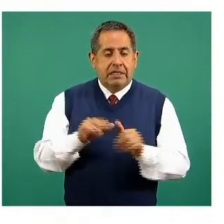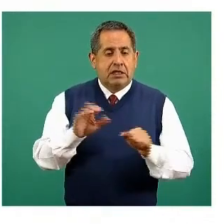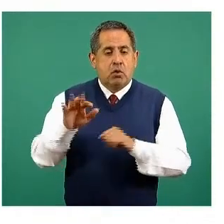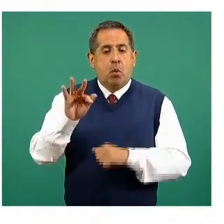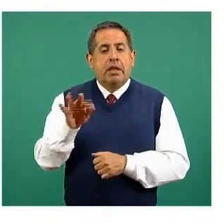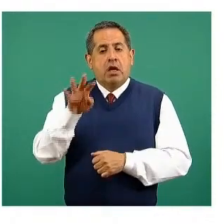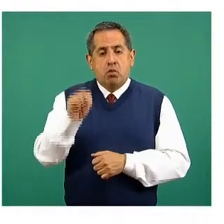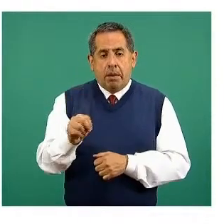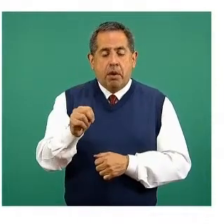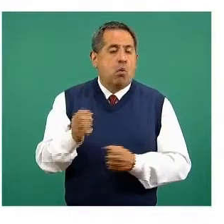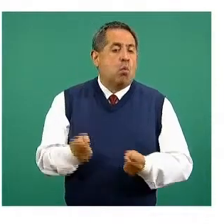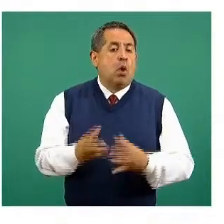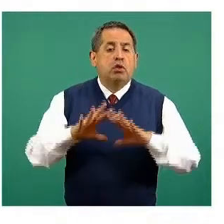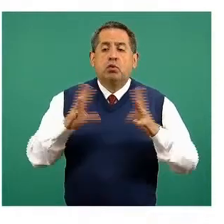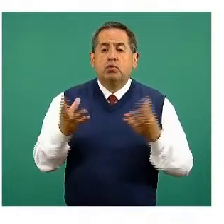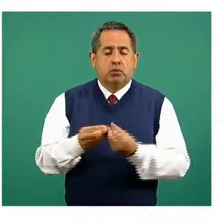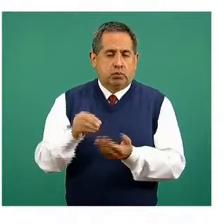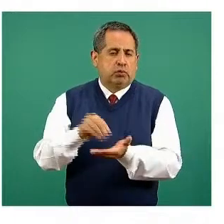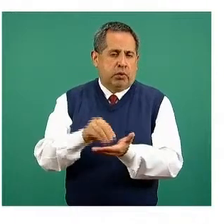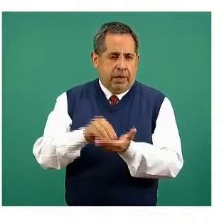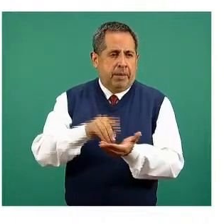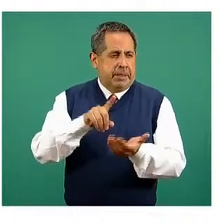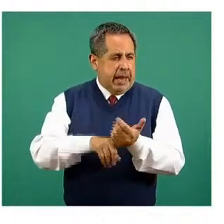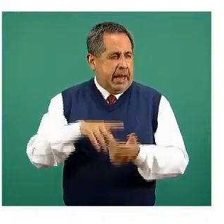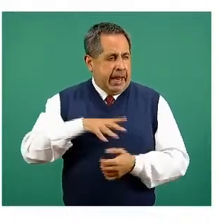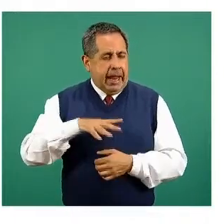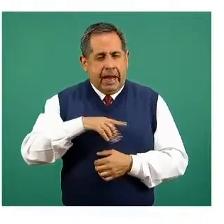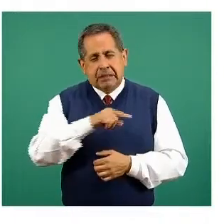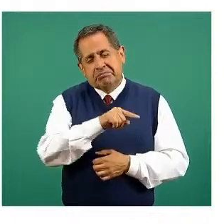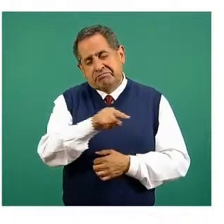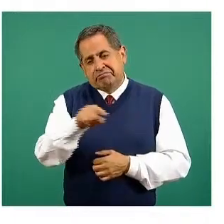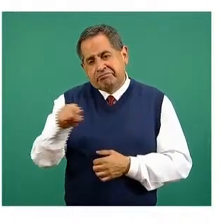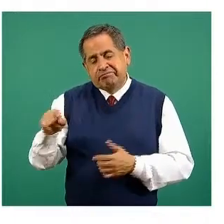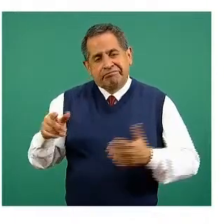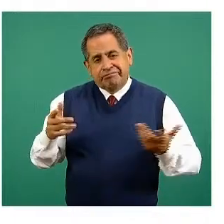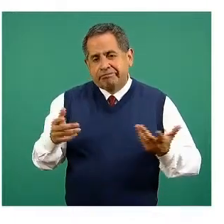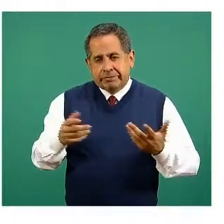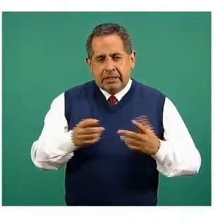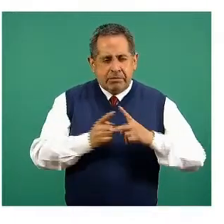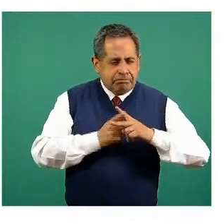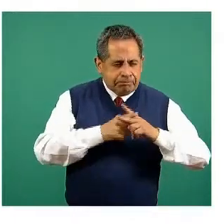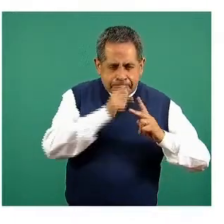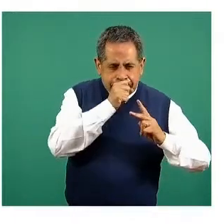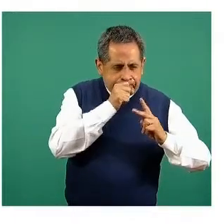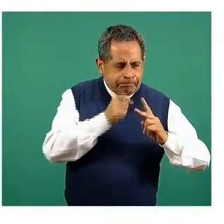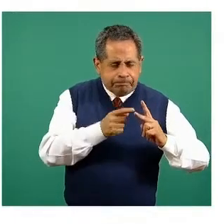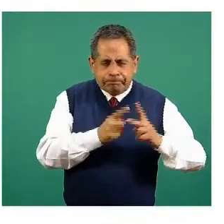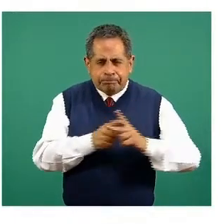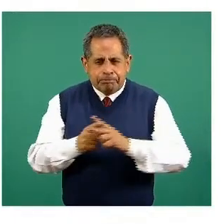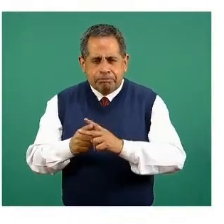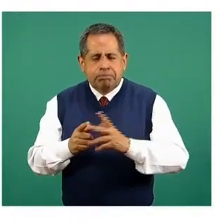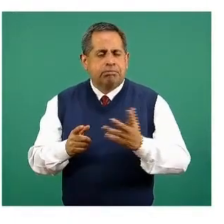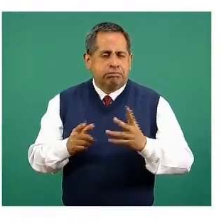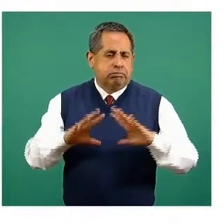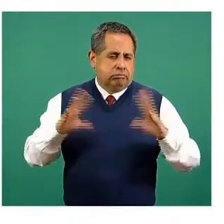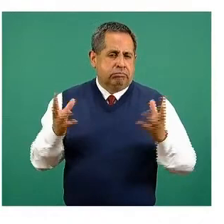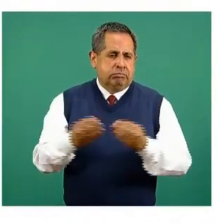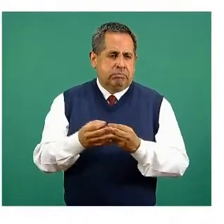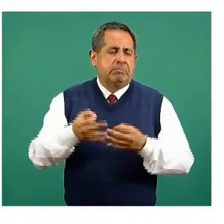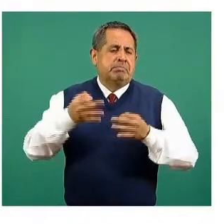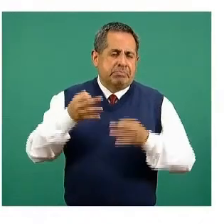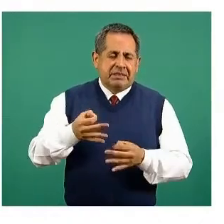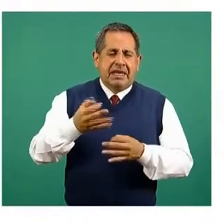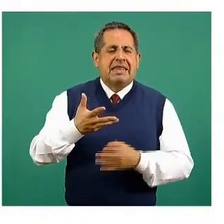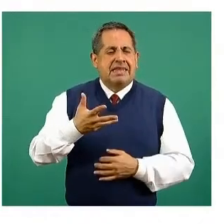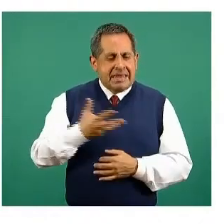1.780.649 los casos que en este momento se estiman con base en la plataforma informática, que serían ya casos clasificados como confirmados